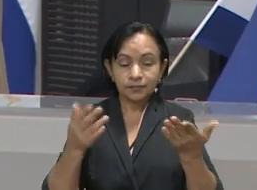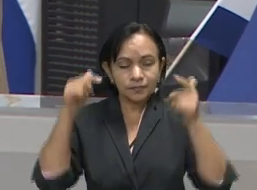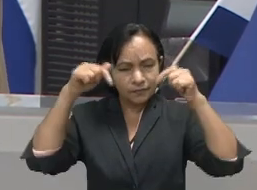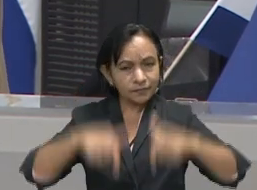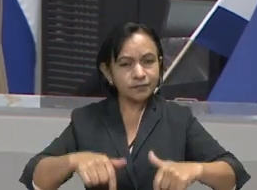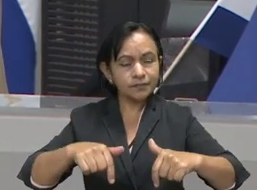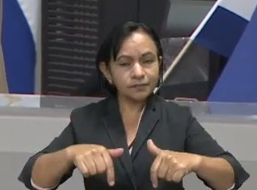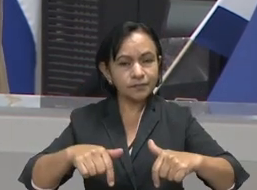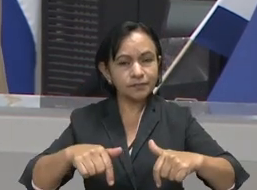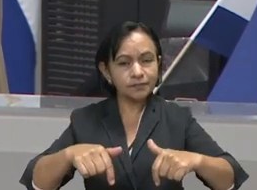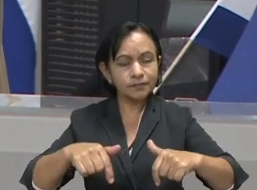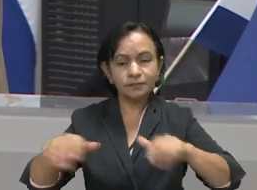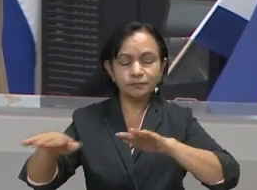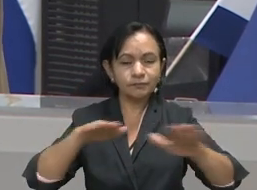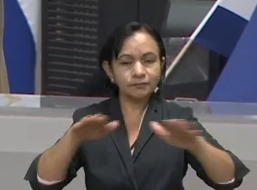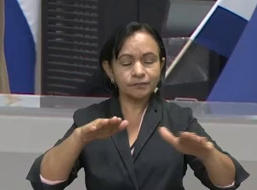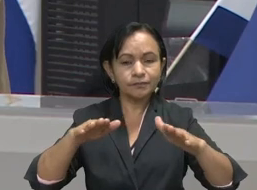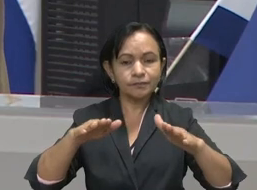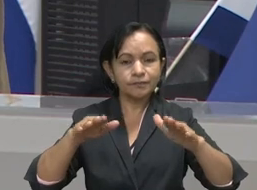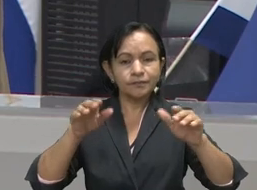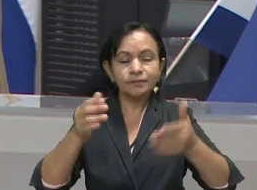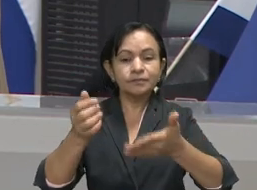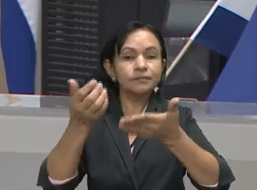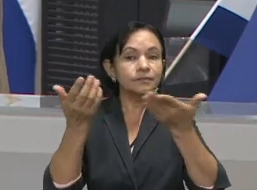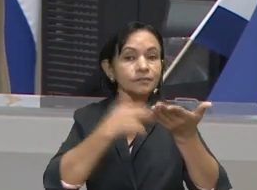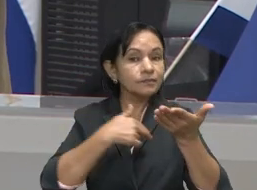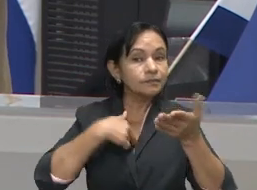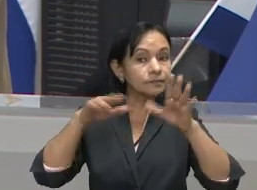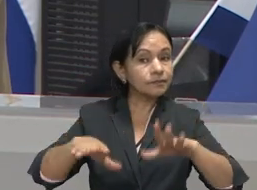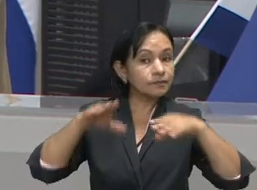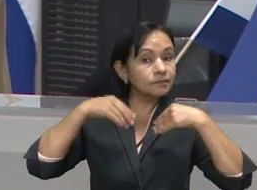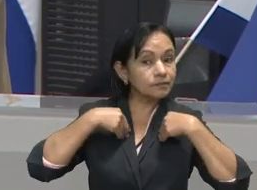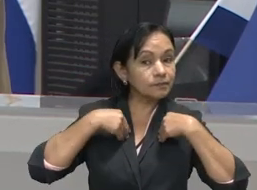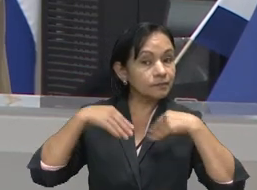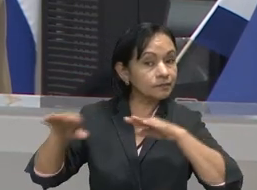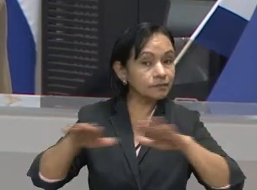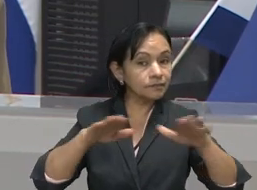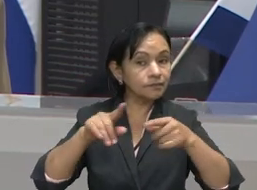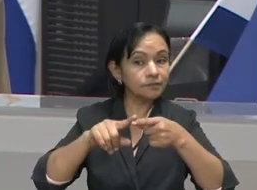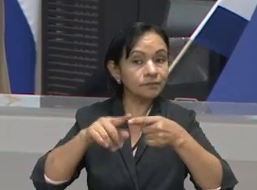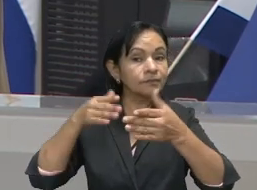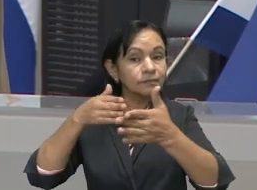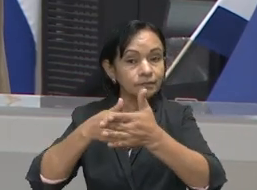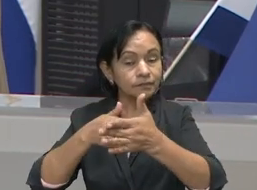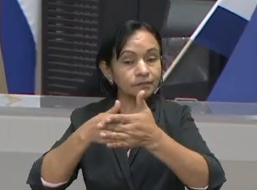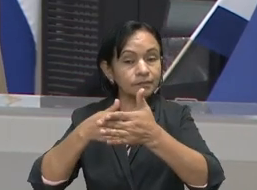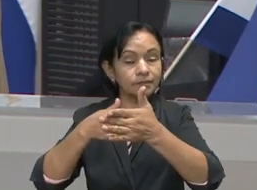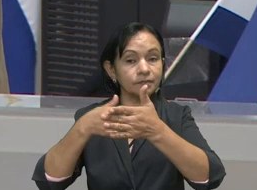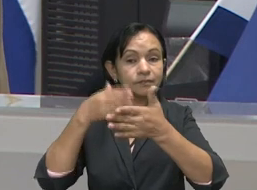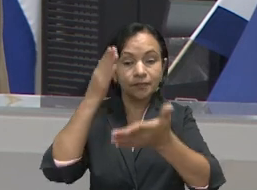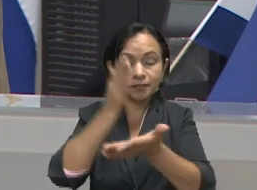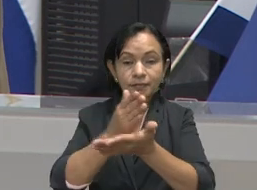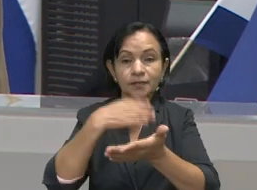aquí no podemos permitirnos que limiten la voluntad del